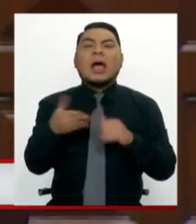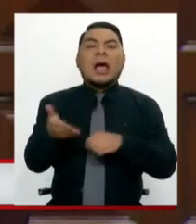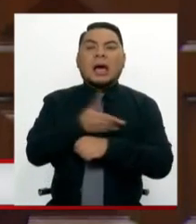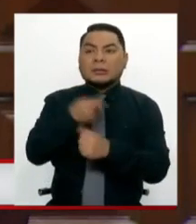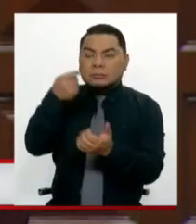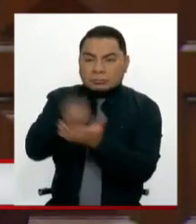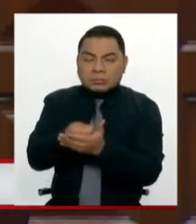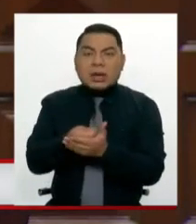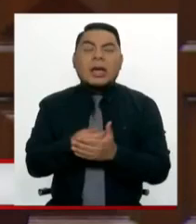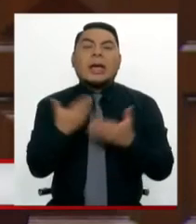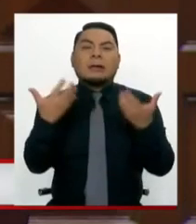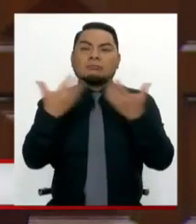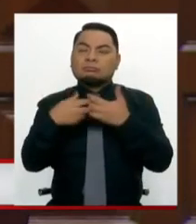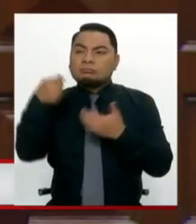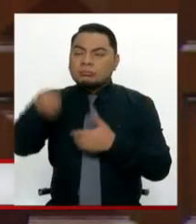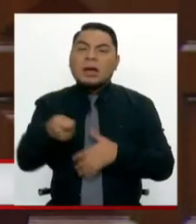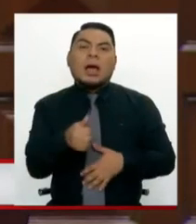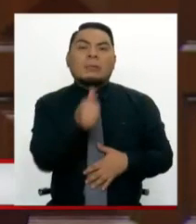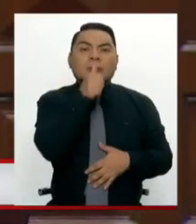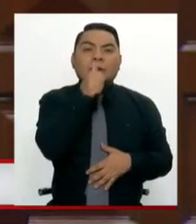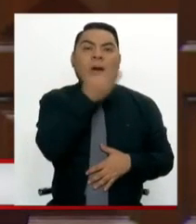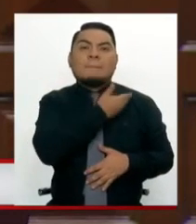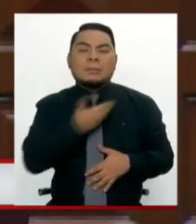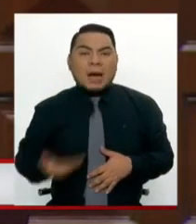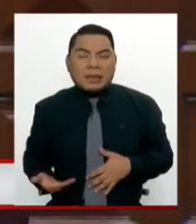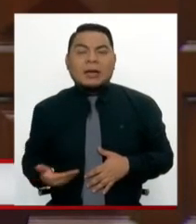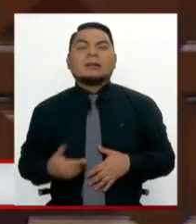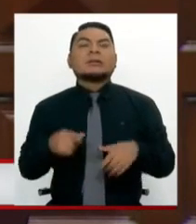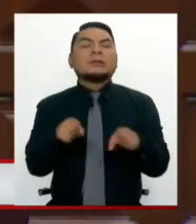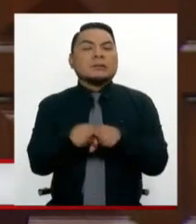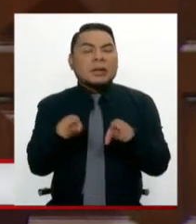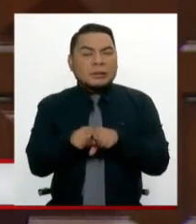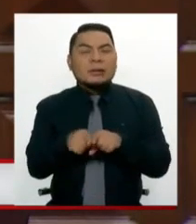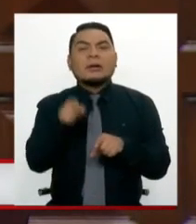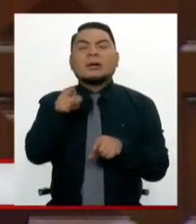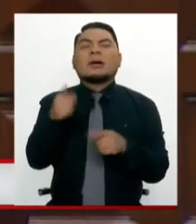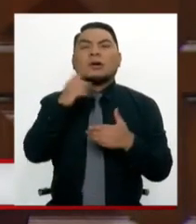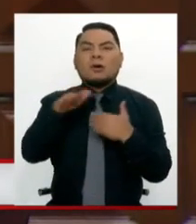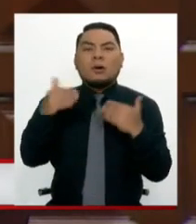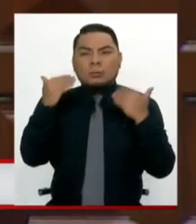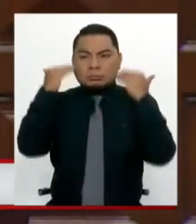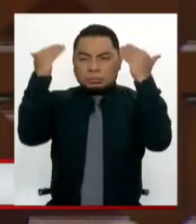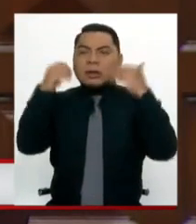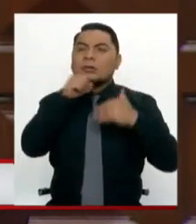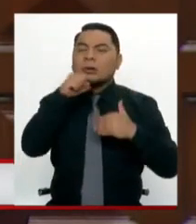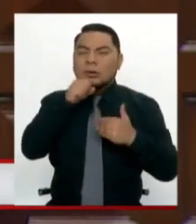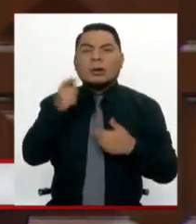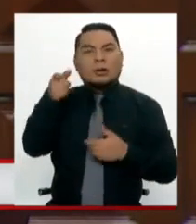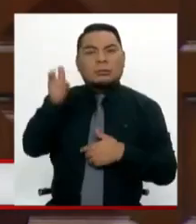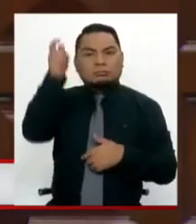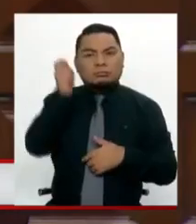previsionales público y privados, con el objetivo de mejorar la situación de nuestros adultos mayores.